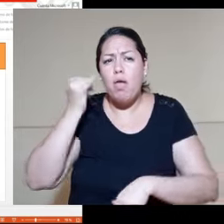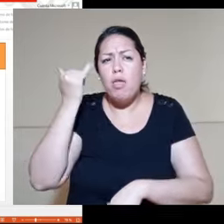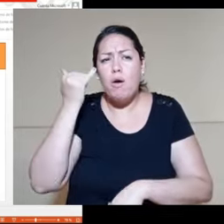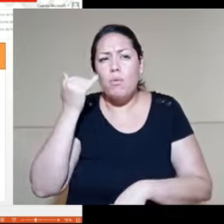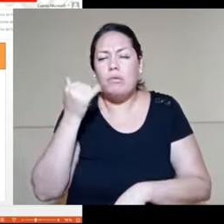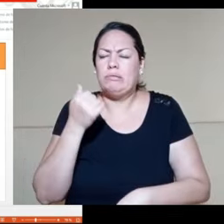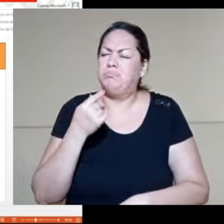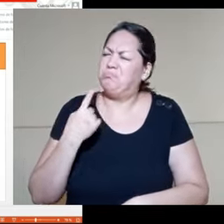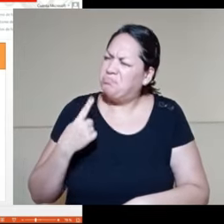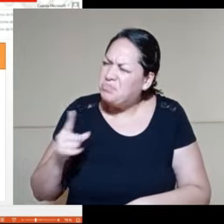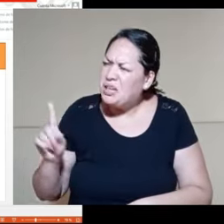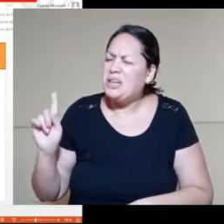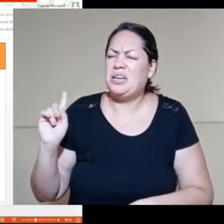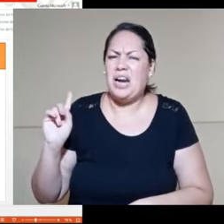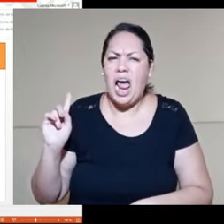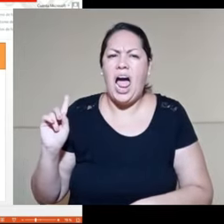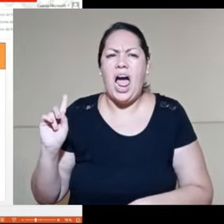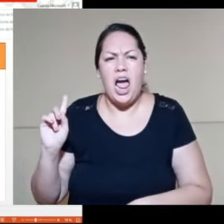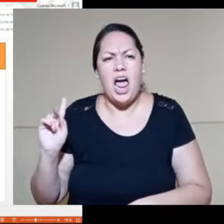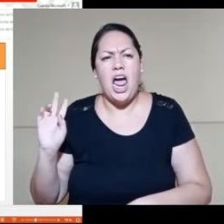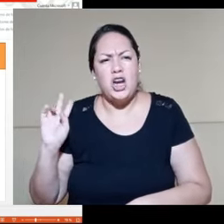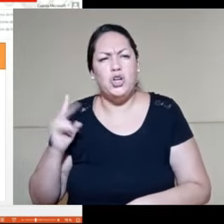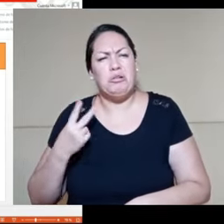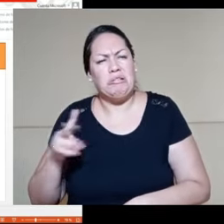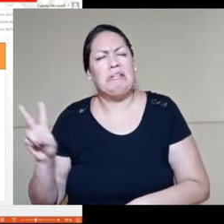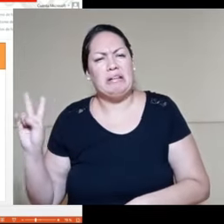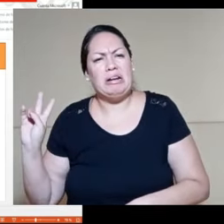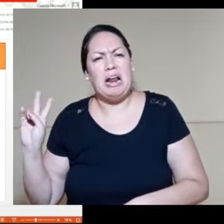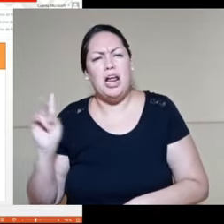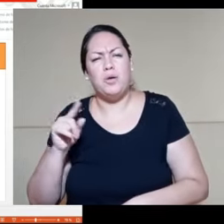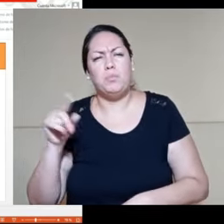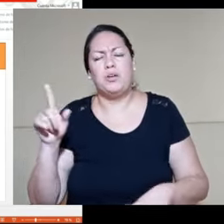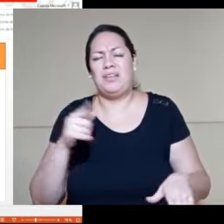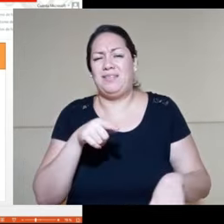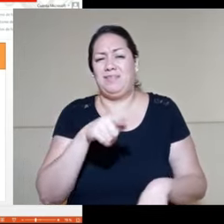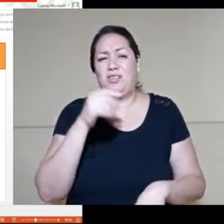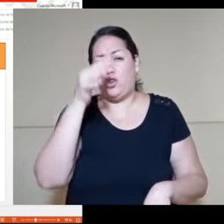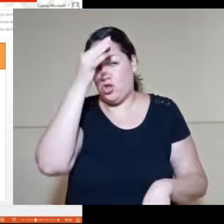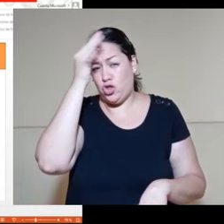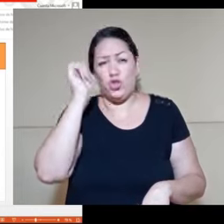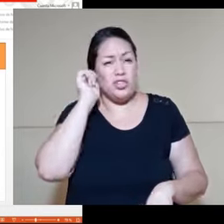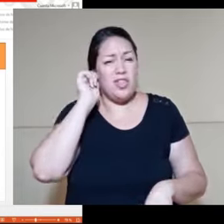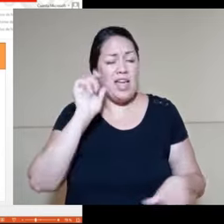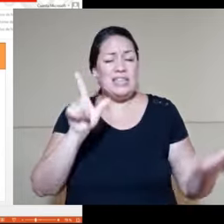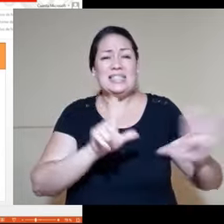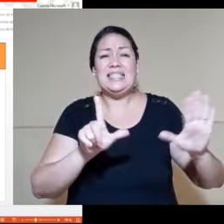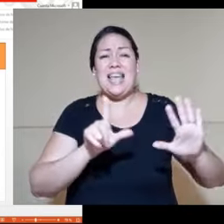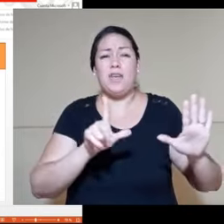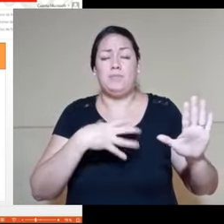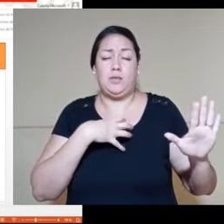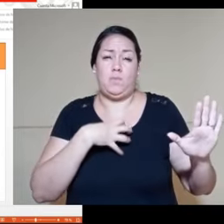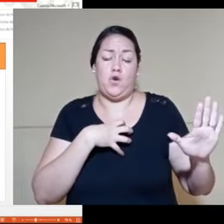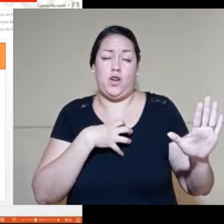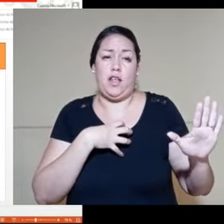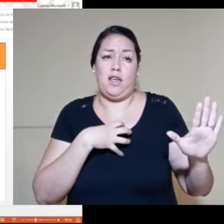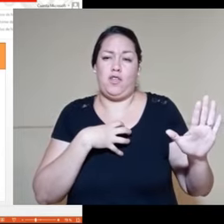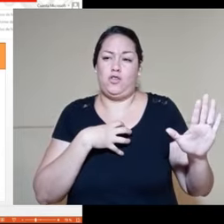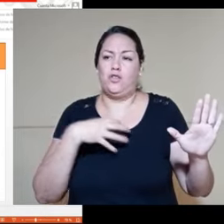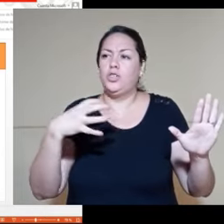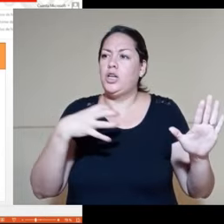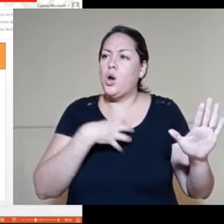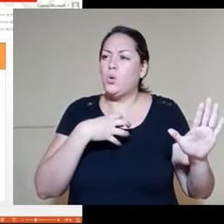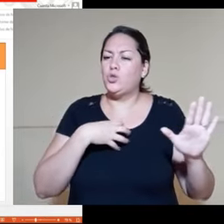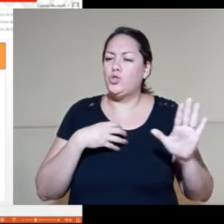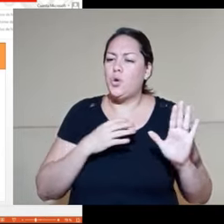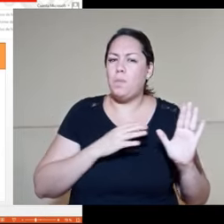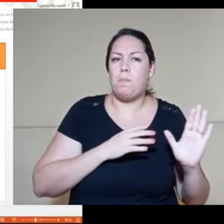retraso madurativo. Recién se lo descubrieron Y es porque... raro, vos sabés que es raro, porque a los 12 años ya la niñita tiene que estar en séptimo grado. Sí, Y la sí,